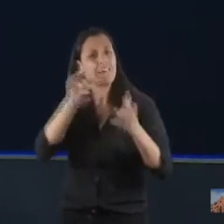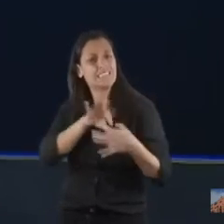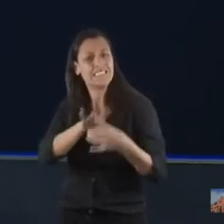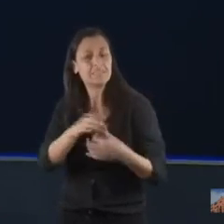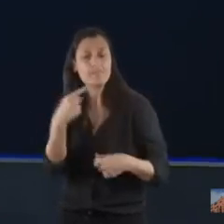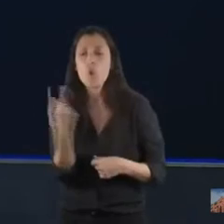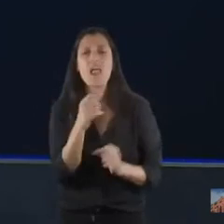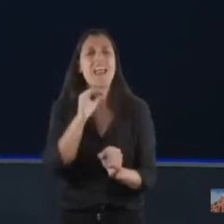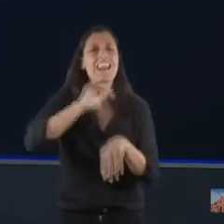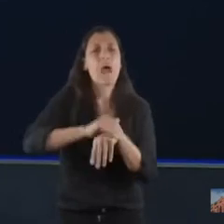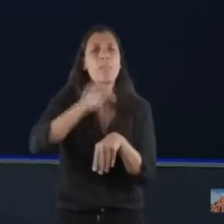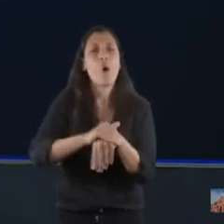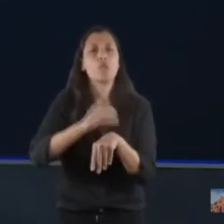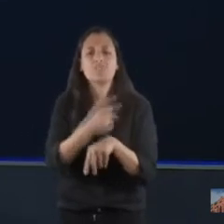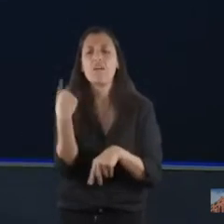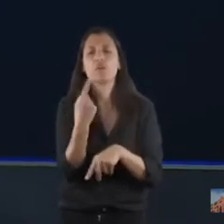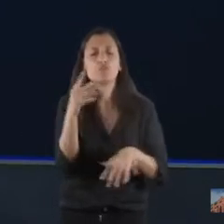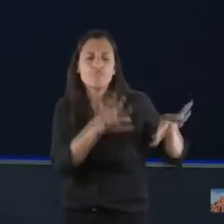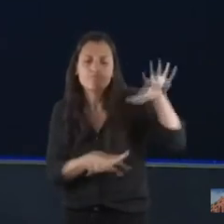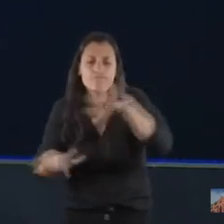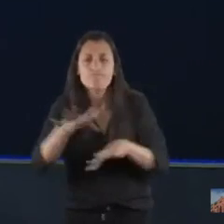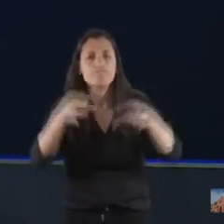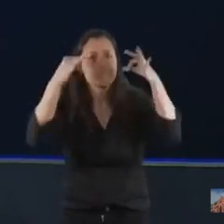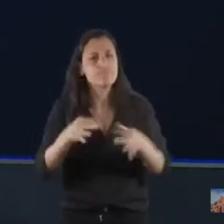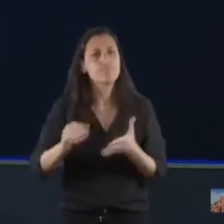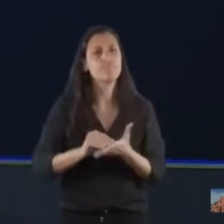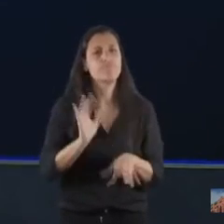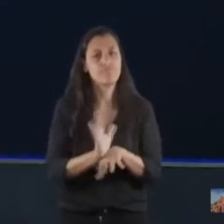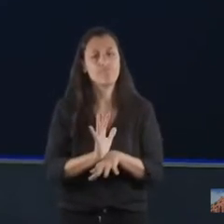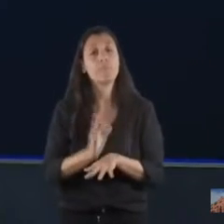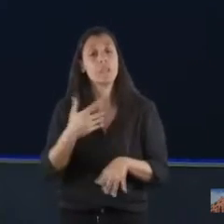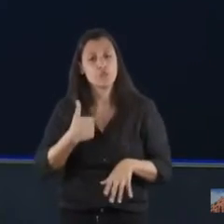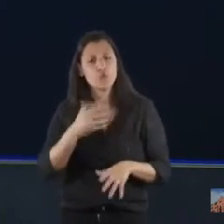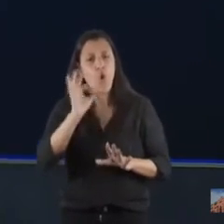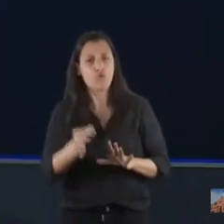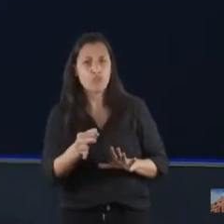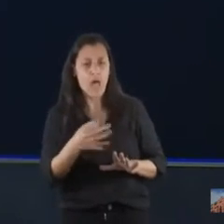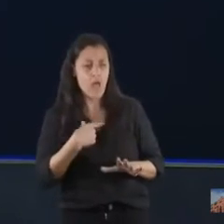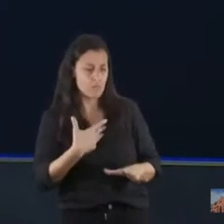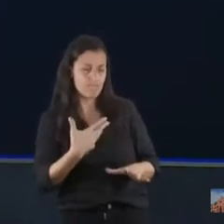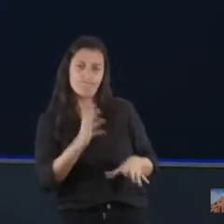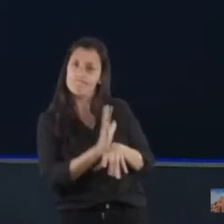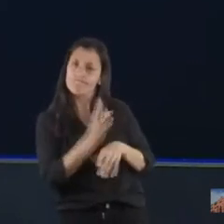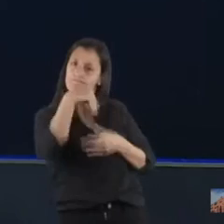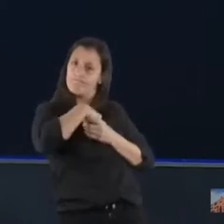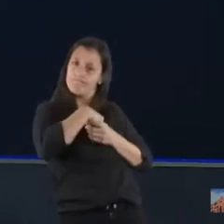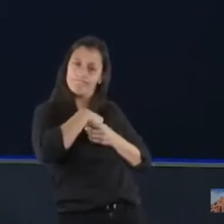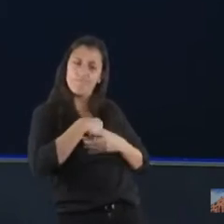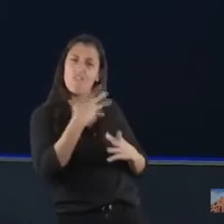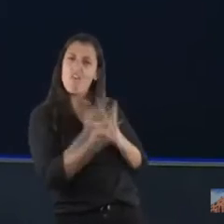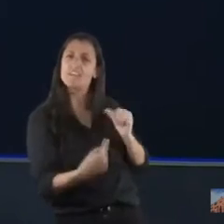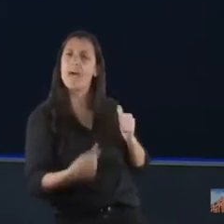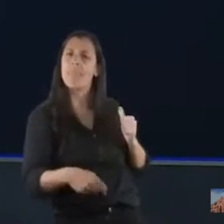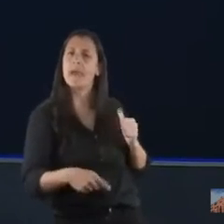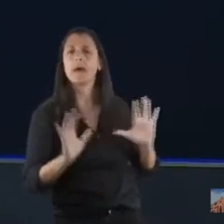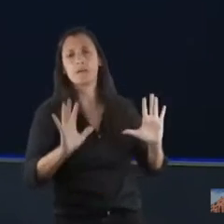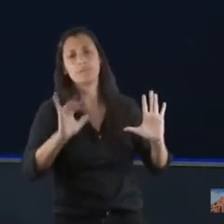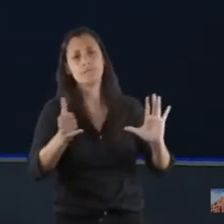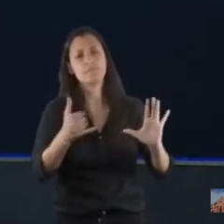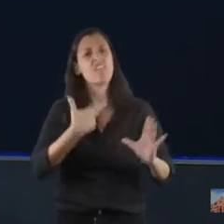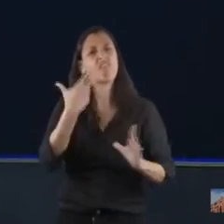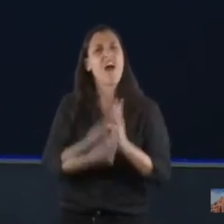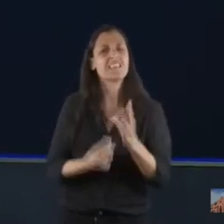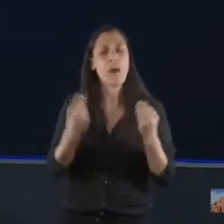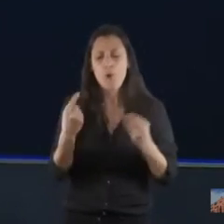responsabilidad como administradores la autocrítica en todo caso que tenemos que hacernos es porque fallamos como